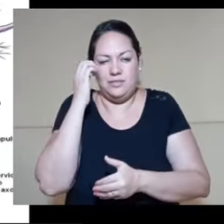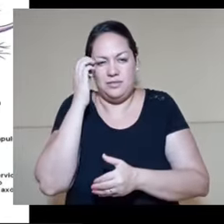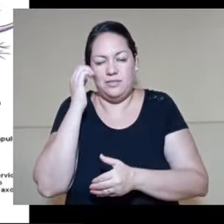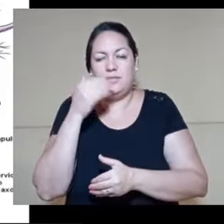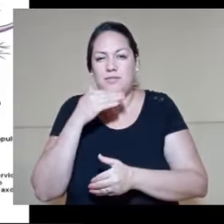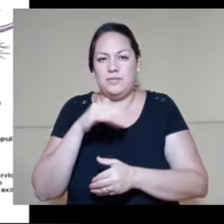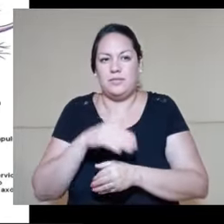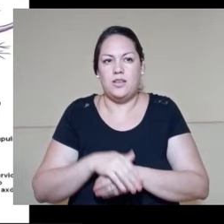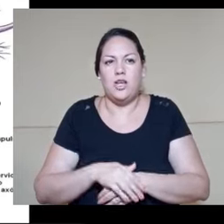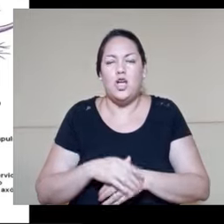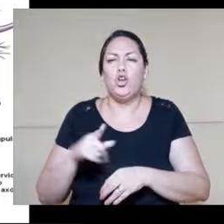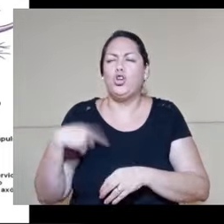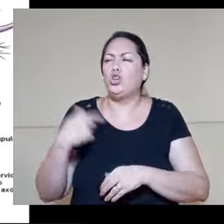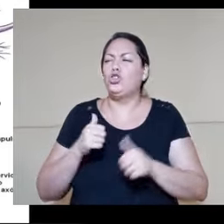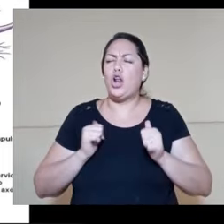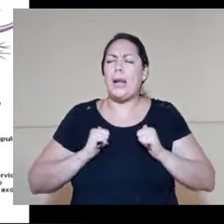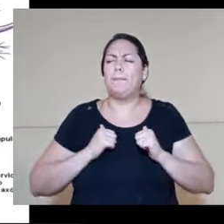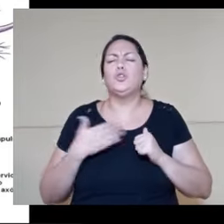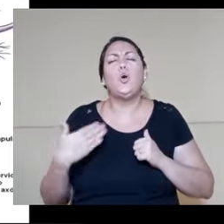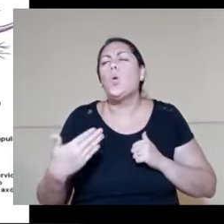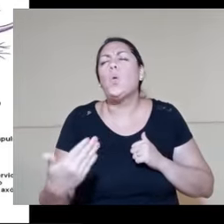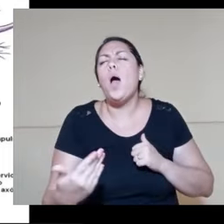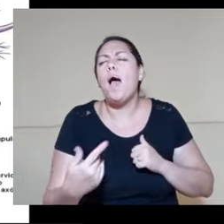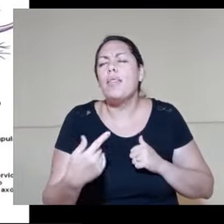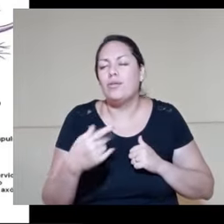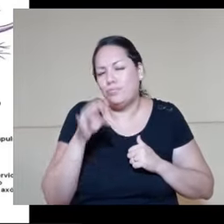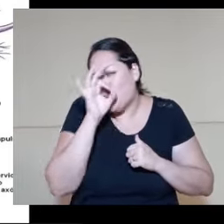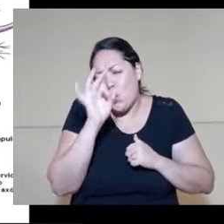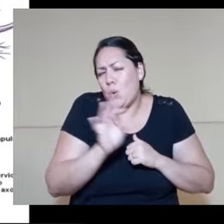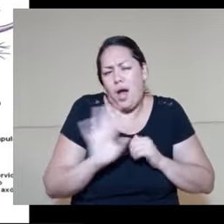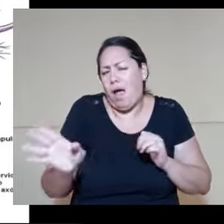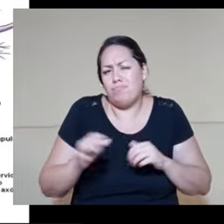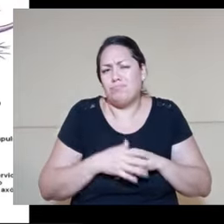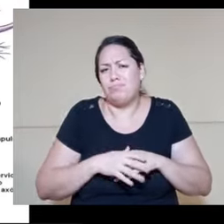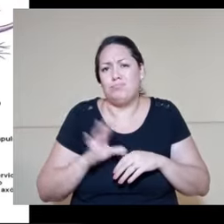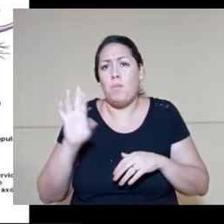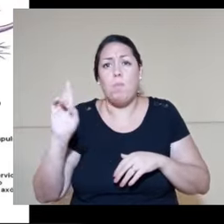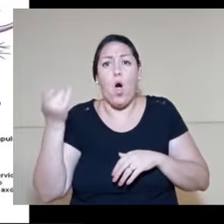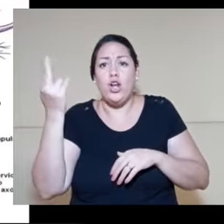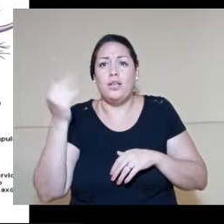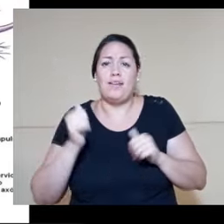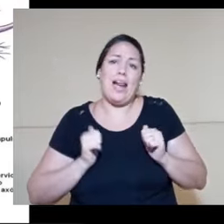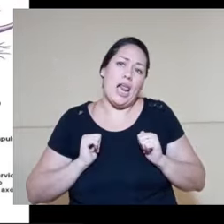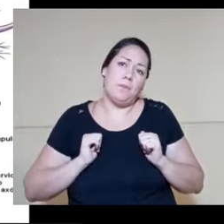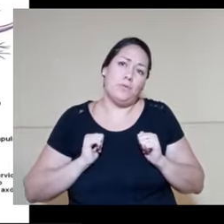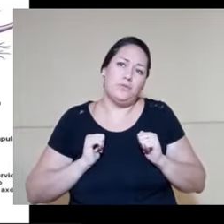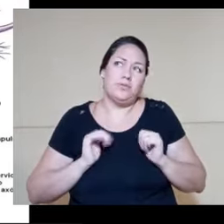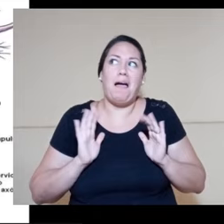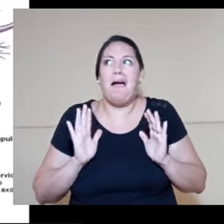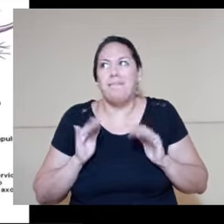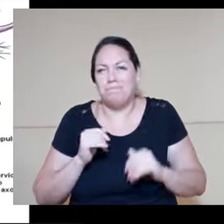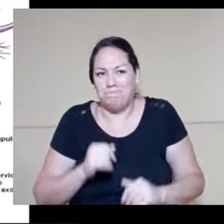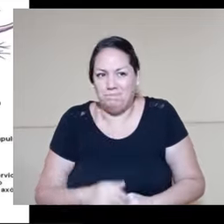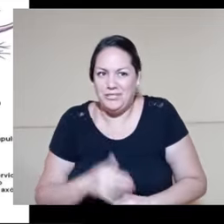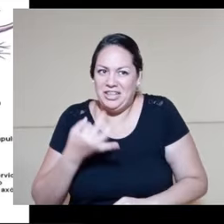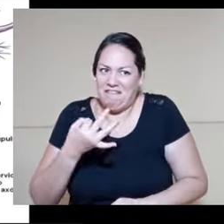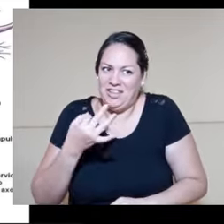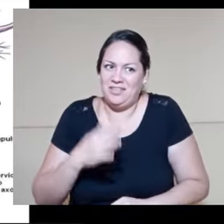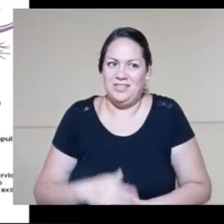ahí está, ¿Sí? ya entendí. Sí, ¿En qué momento estamos en reposo? Y casi nunca. En la